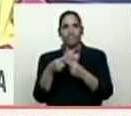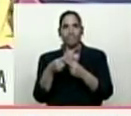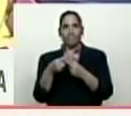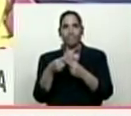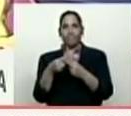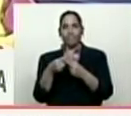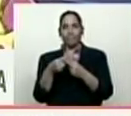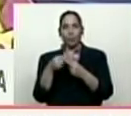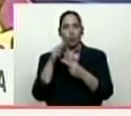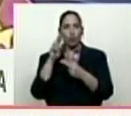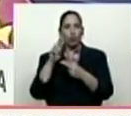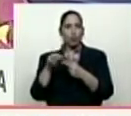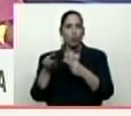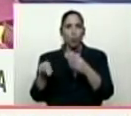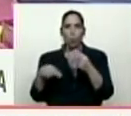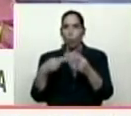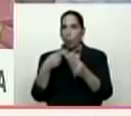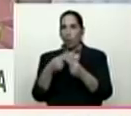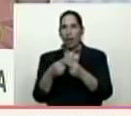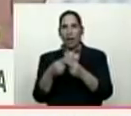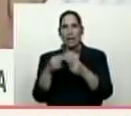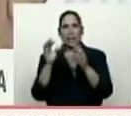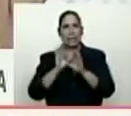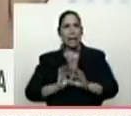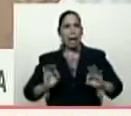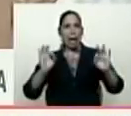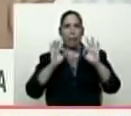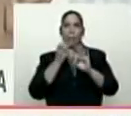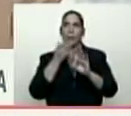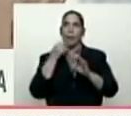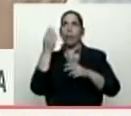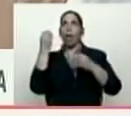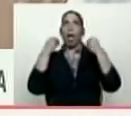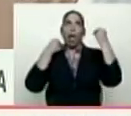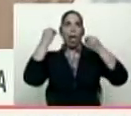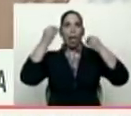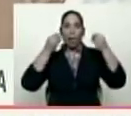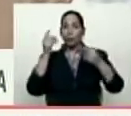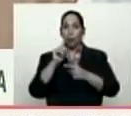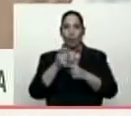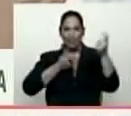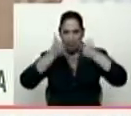Nunca. Ni pusieron excusas. Hugo Chávez fue tan vergatario